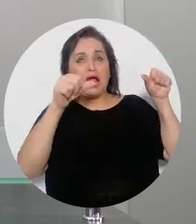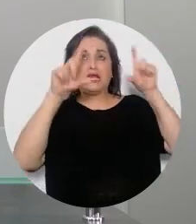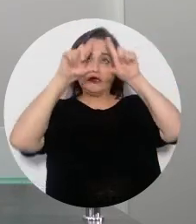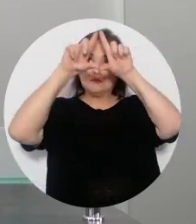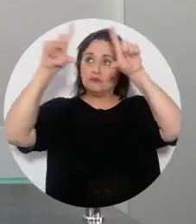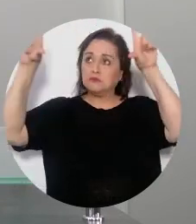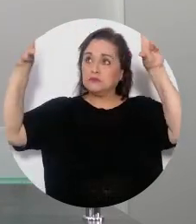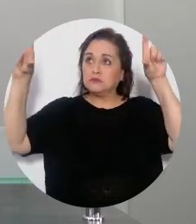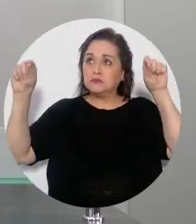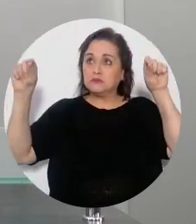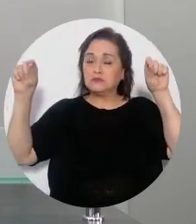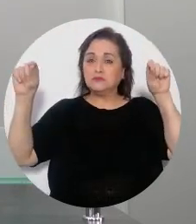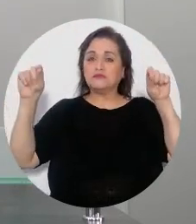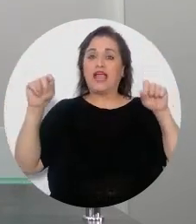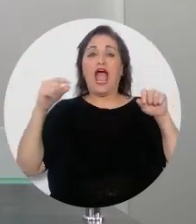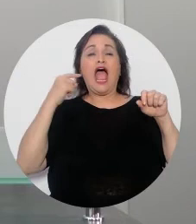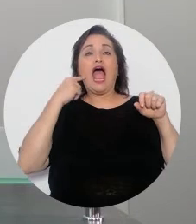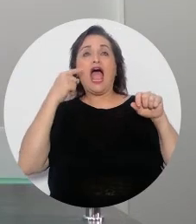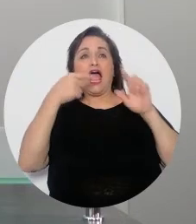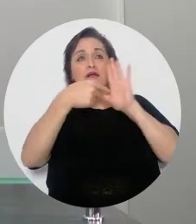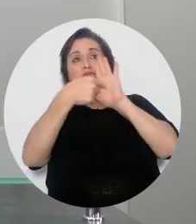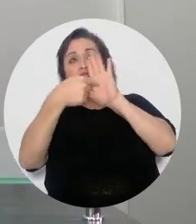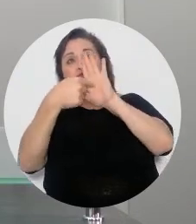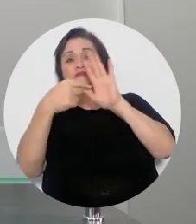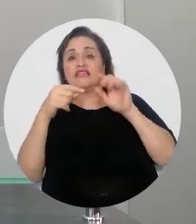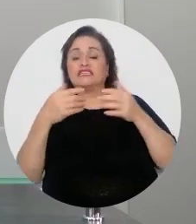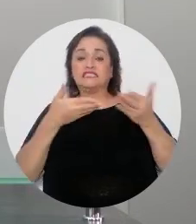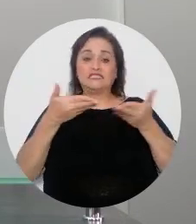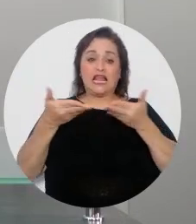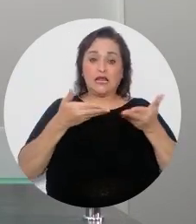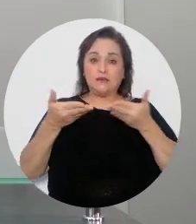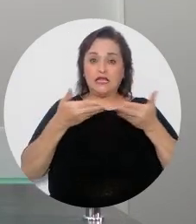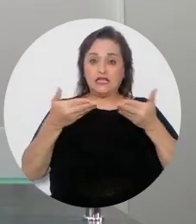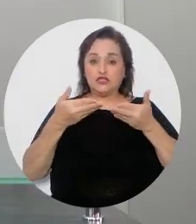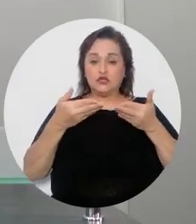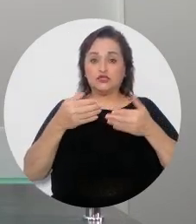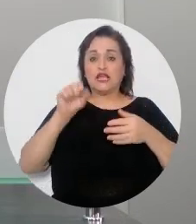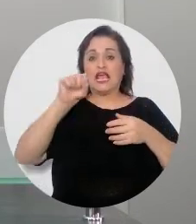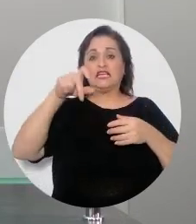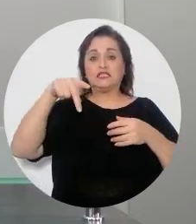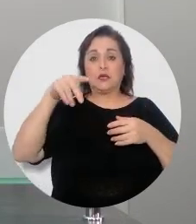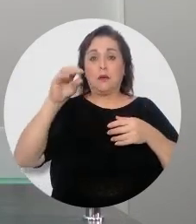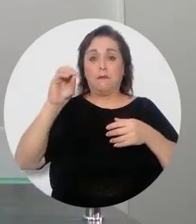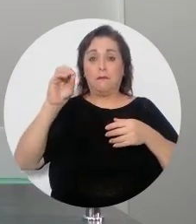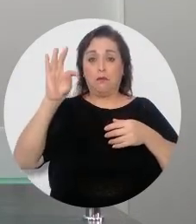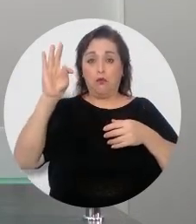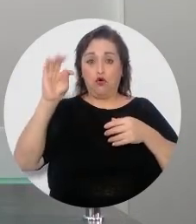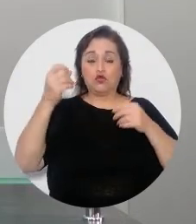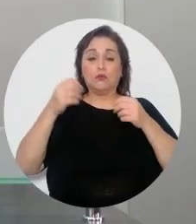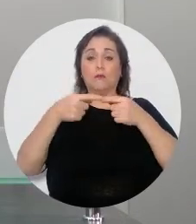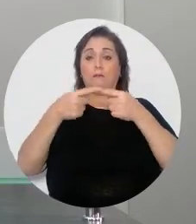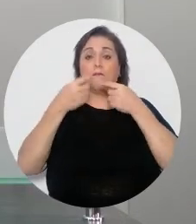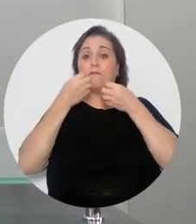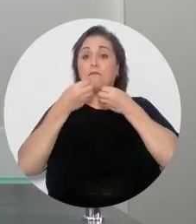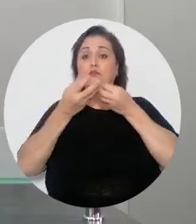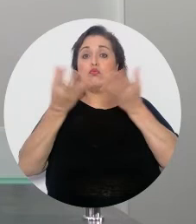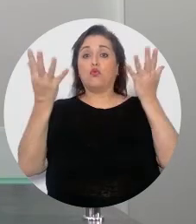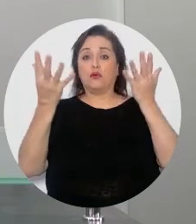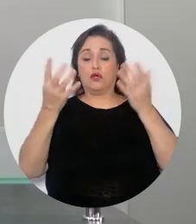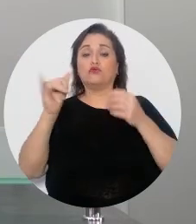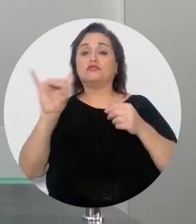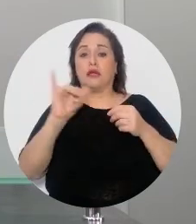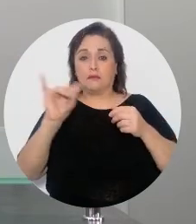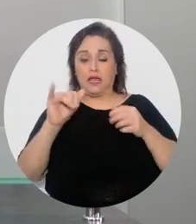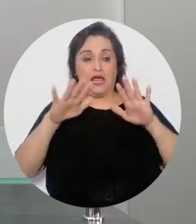banners en los servicios de transporte público, como los taxis o